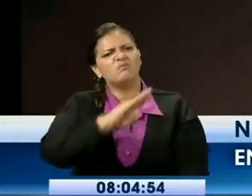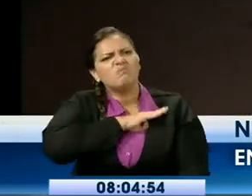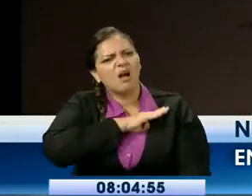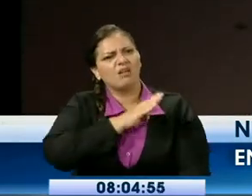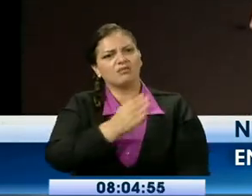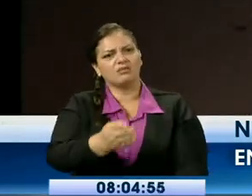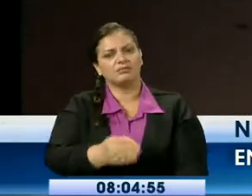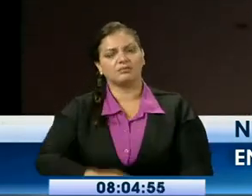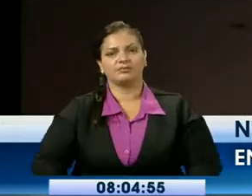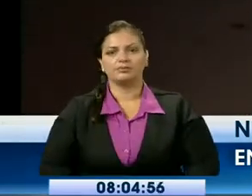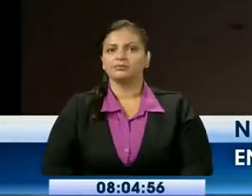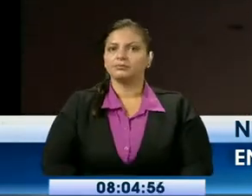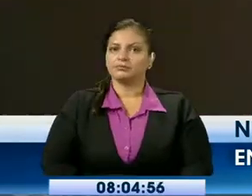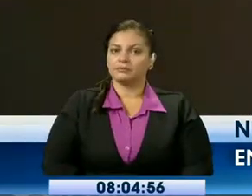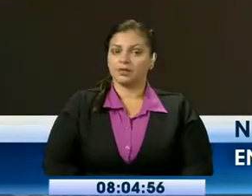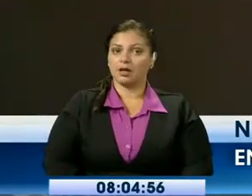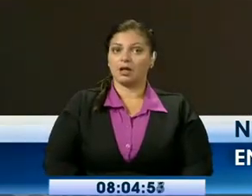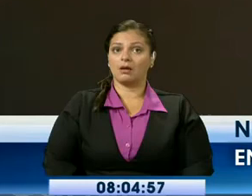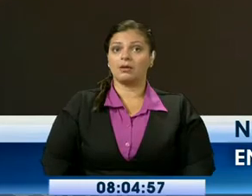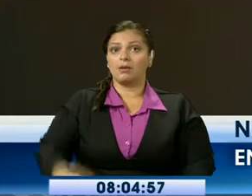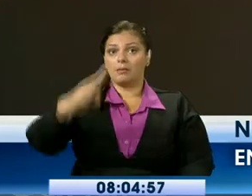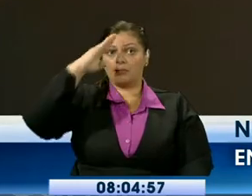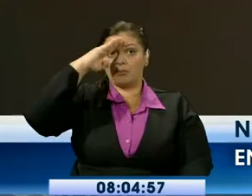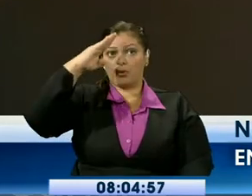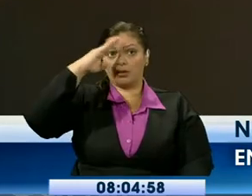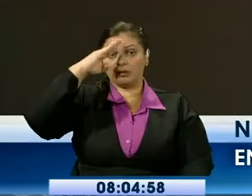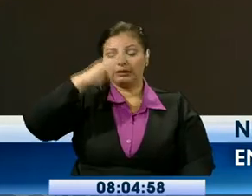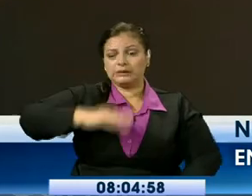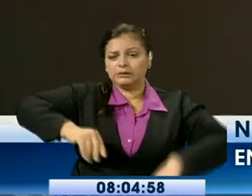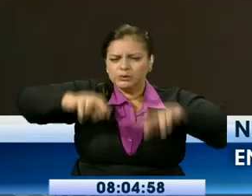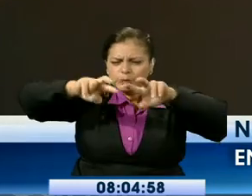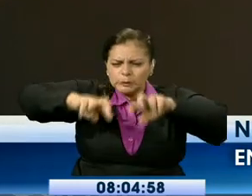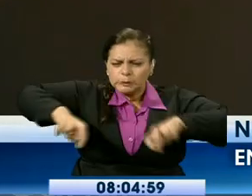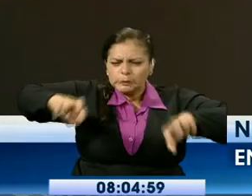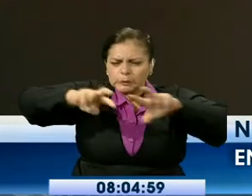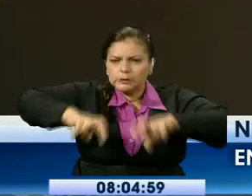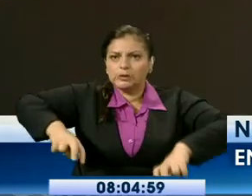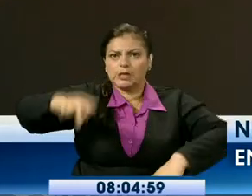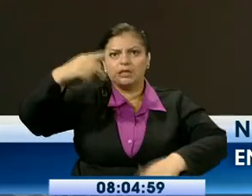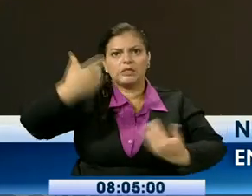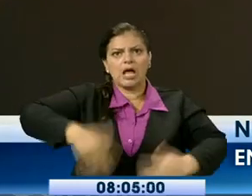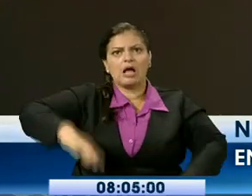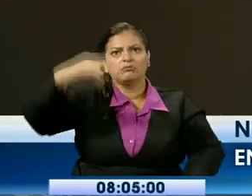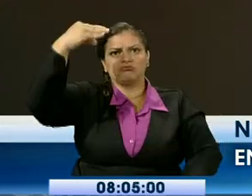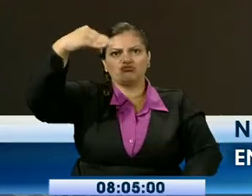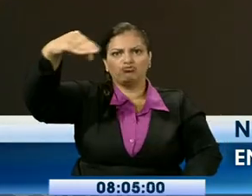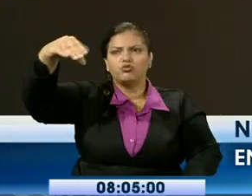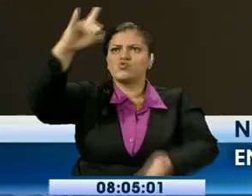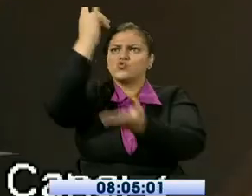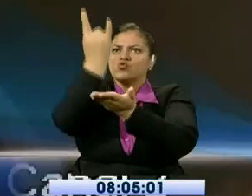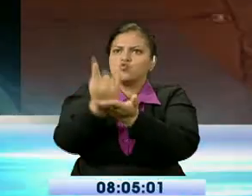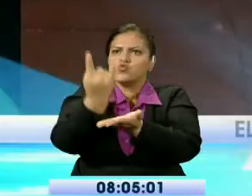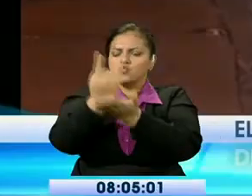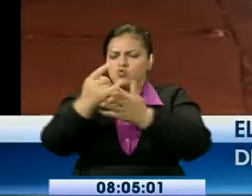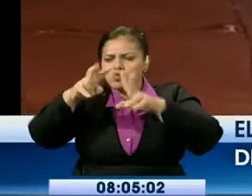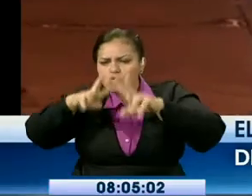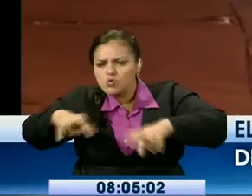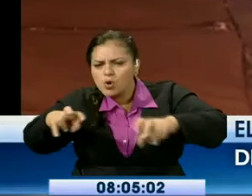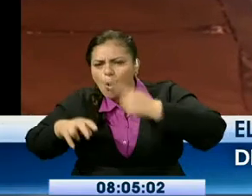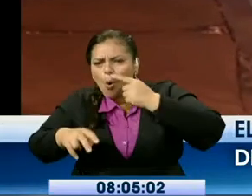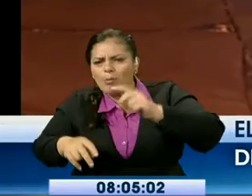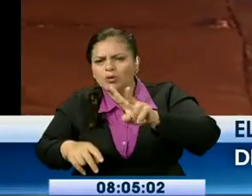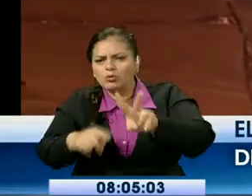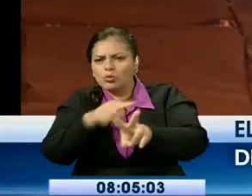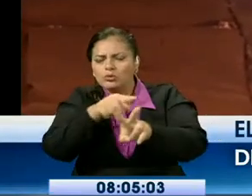Nacional investiga el paradero de los delincuentes que aparecen en el video. Además, se encuentra